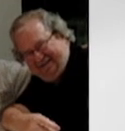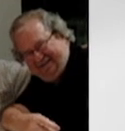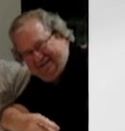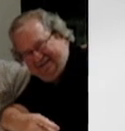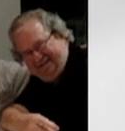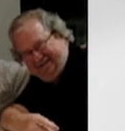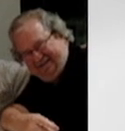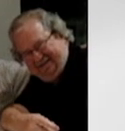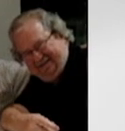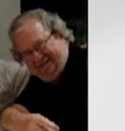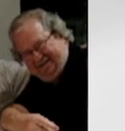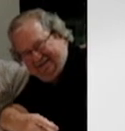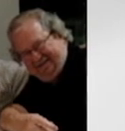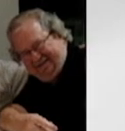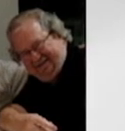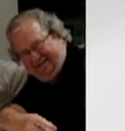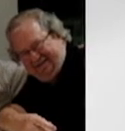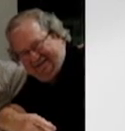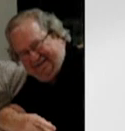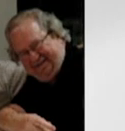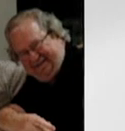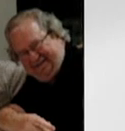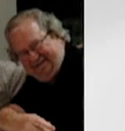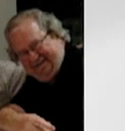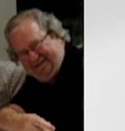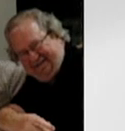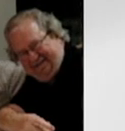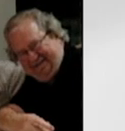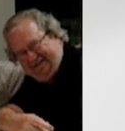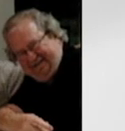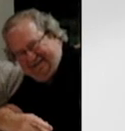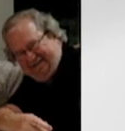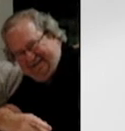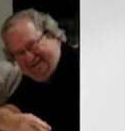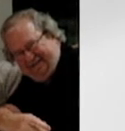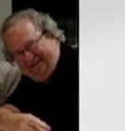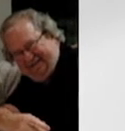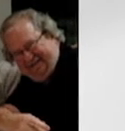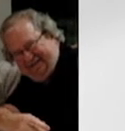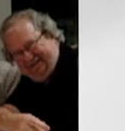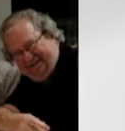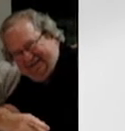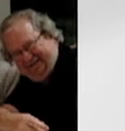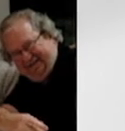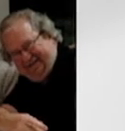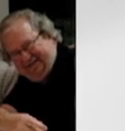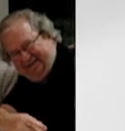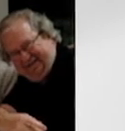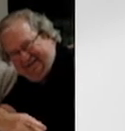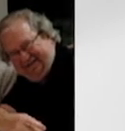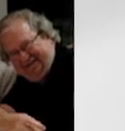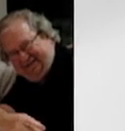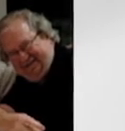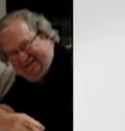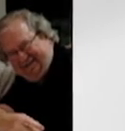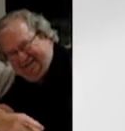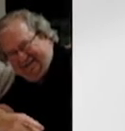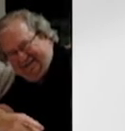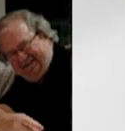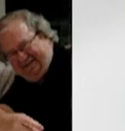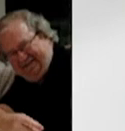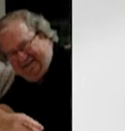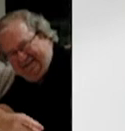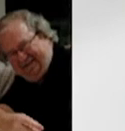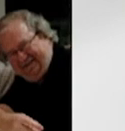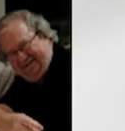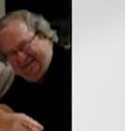Es parecida a CTLA4, tiene funciones parecidas, poquitito diferentes, también es expresada por los linfocitos